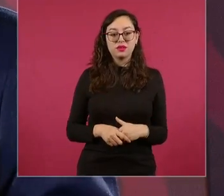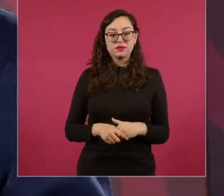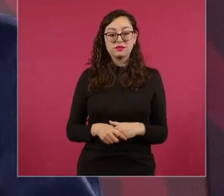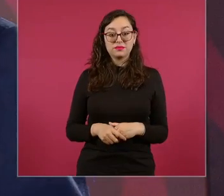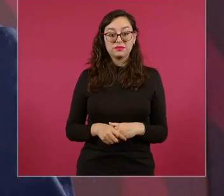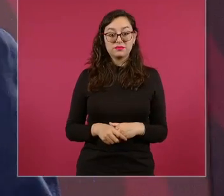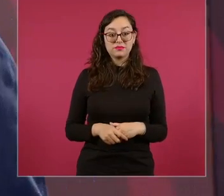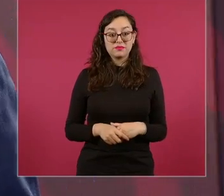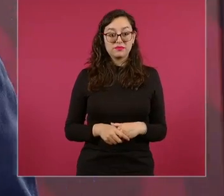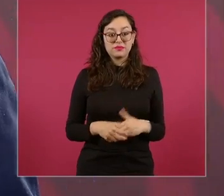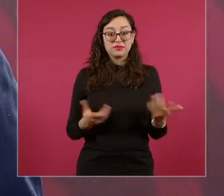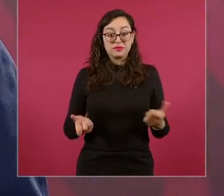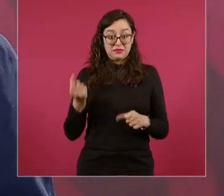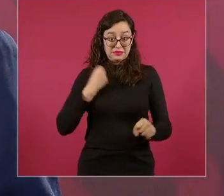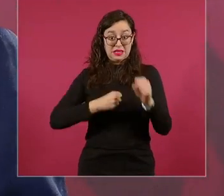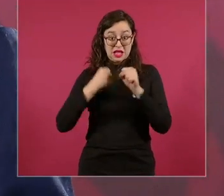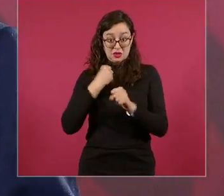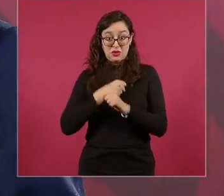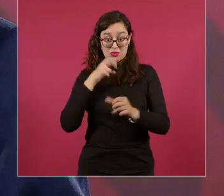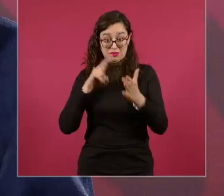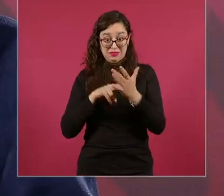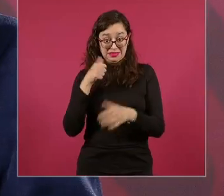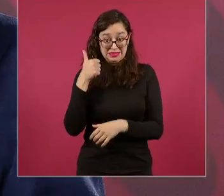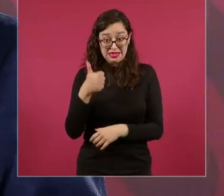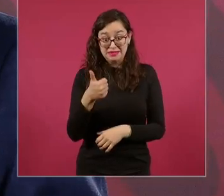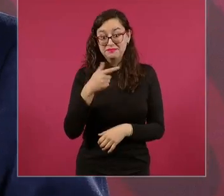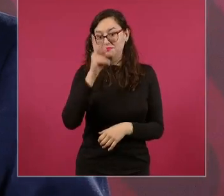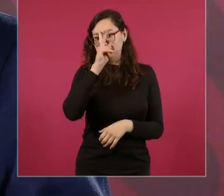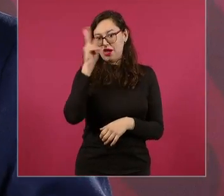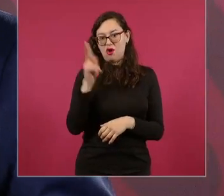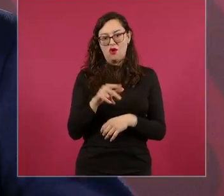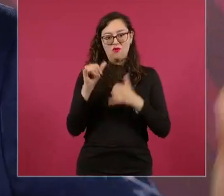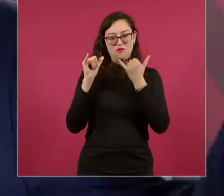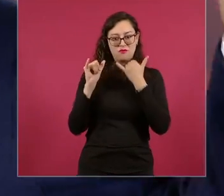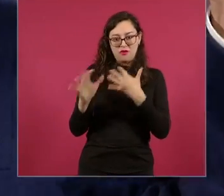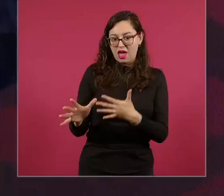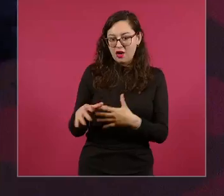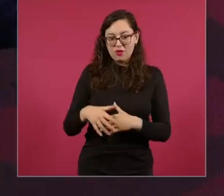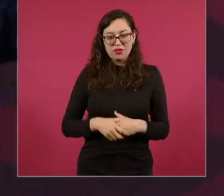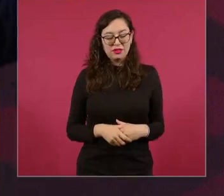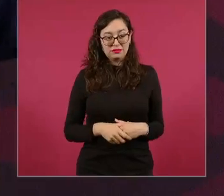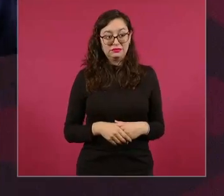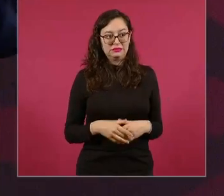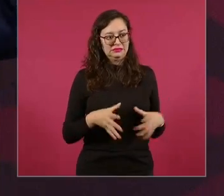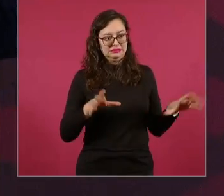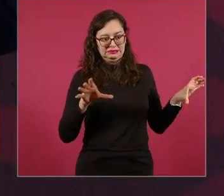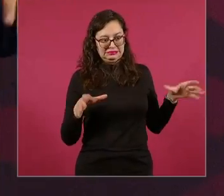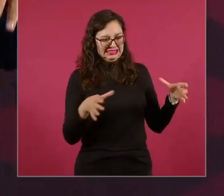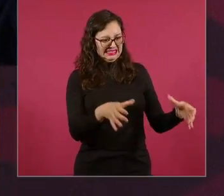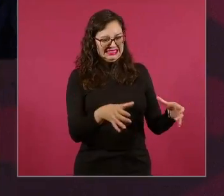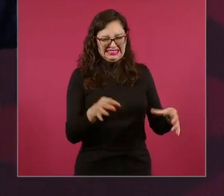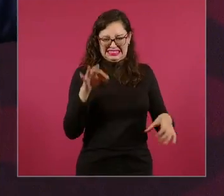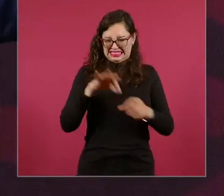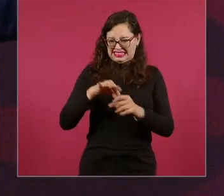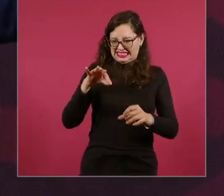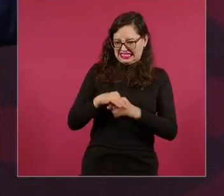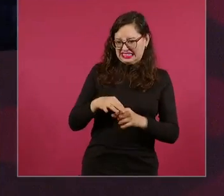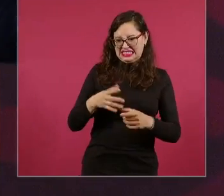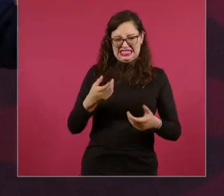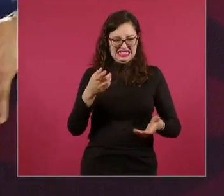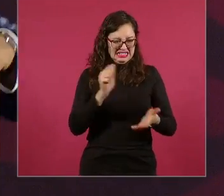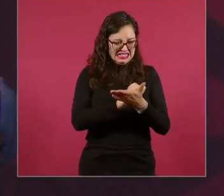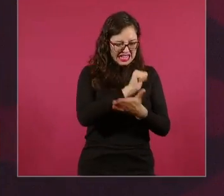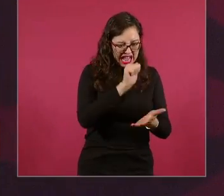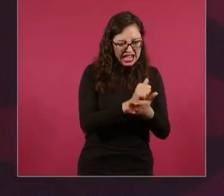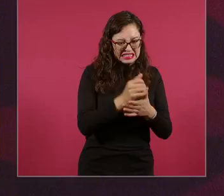el 2006, con muchísimo dinero, con compra de votos, con falsificación